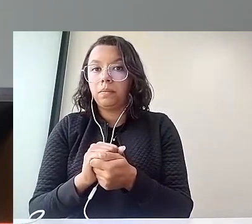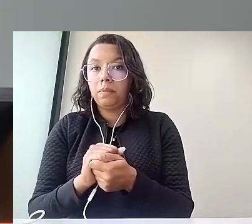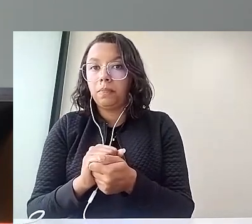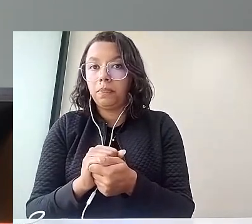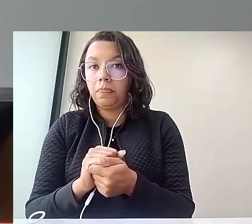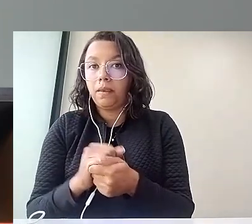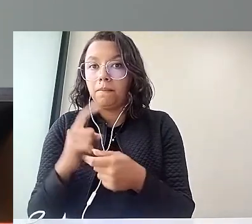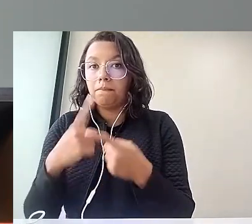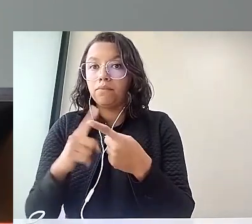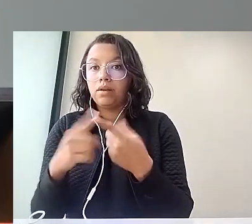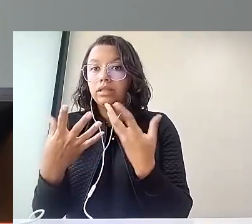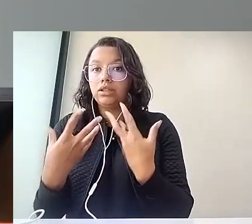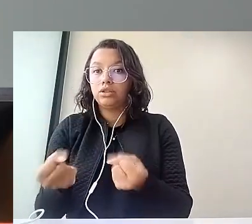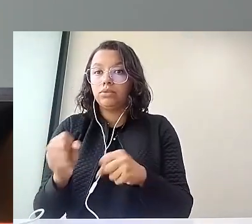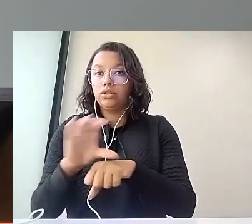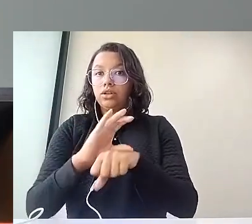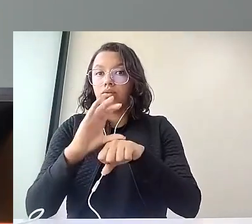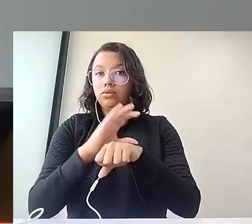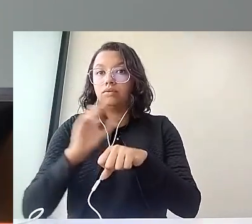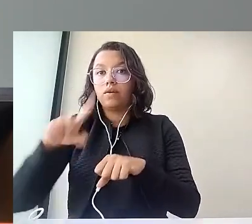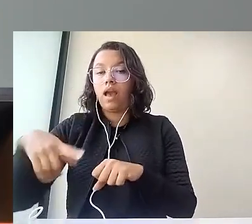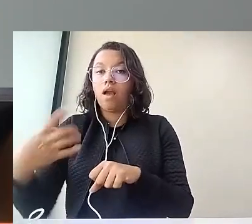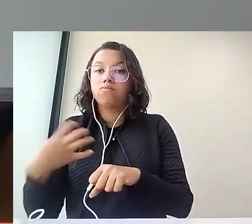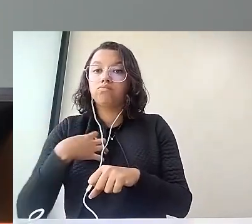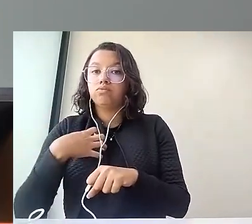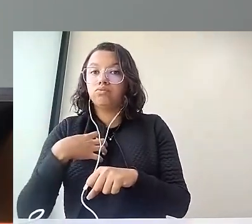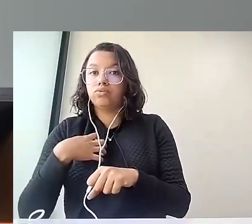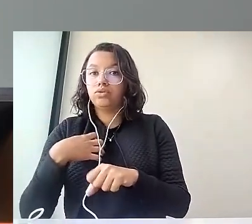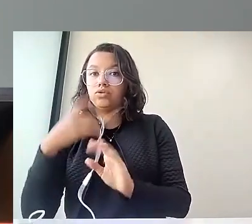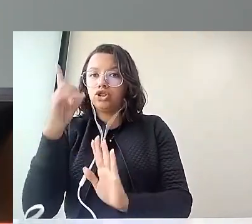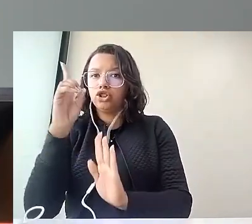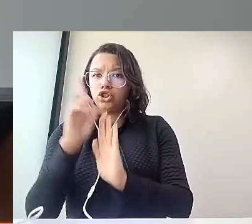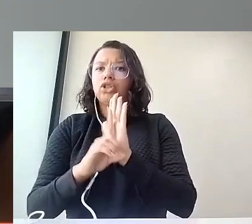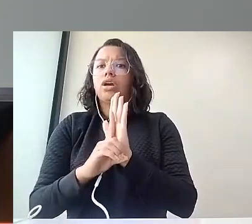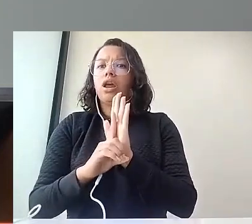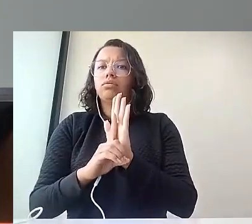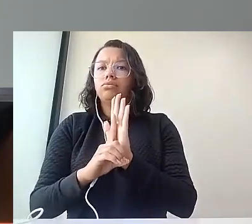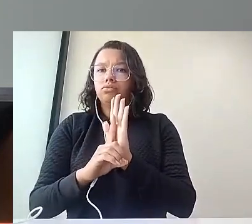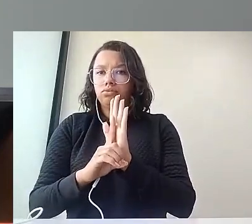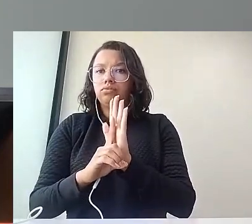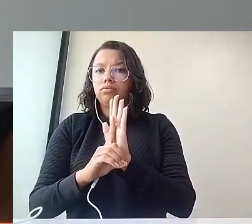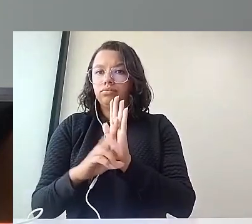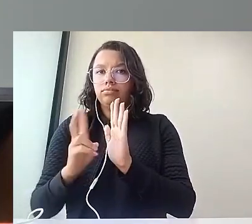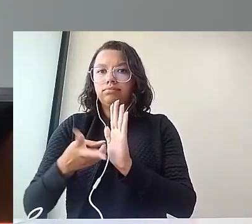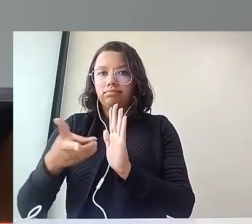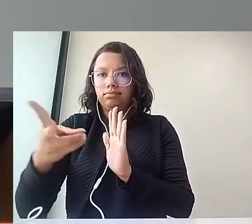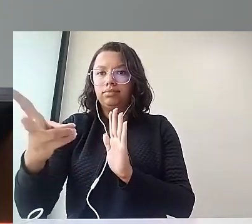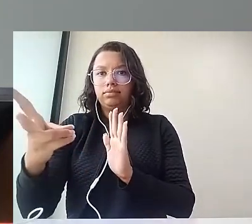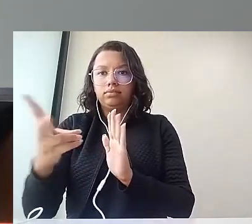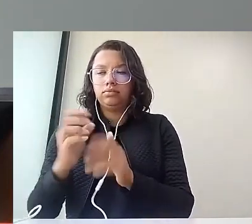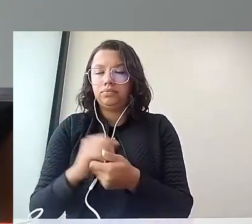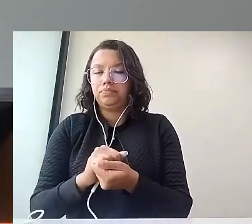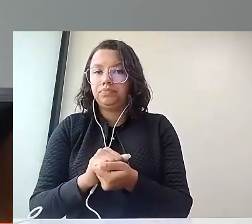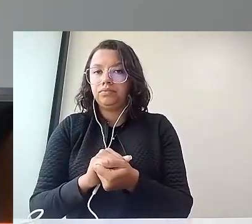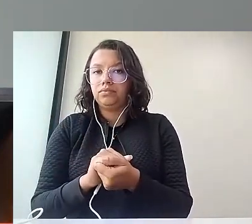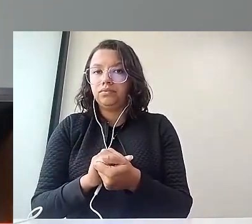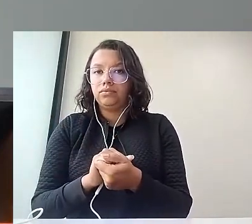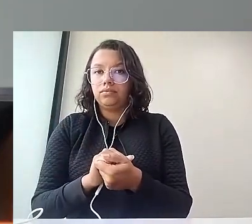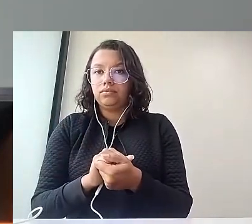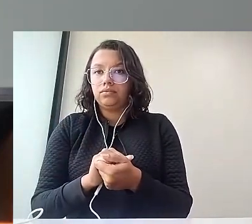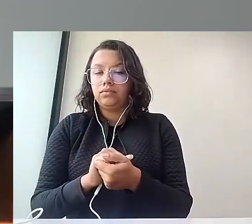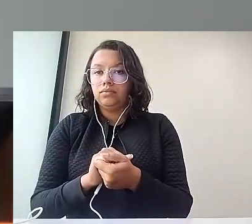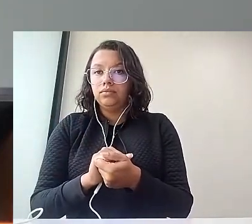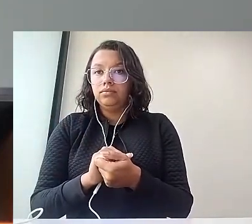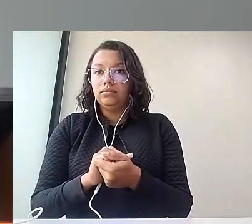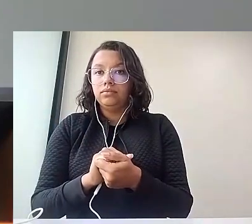que la Constitución es una forma de derecho imperfecto, un derecho sin sanción. El